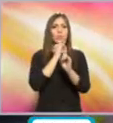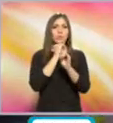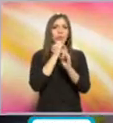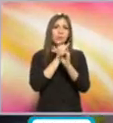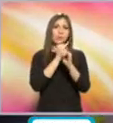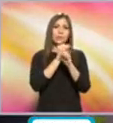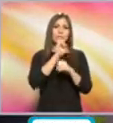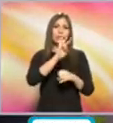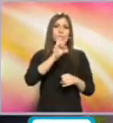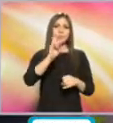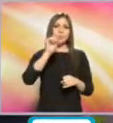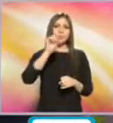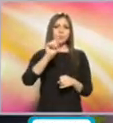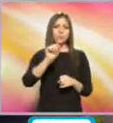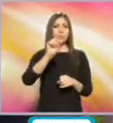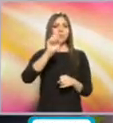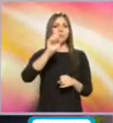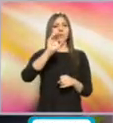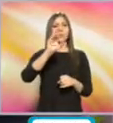Cultura,